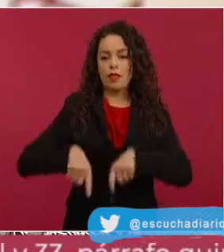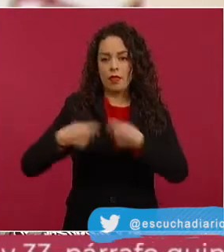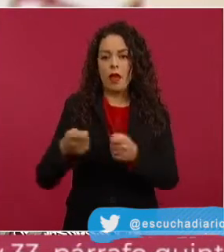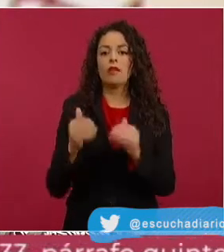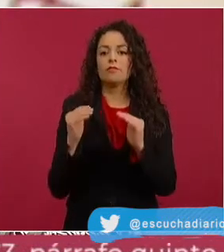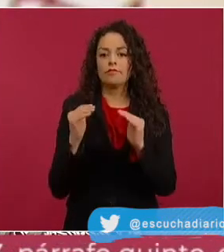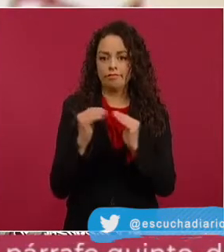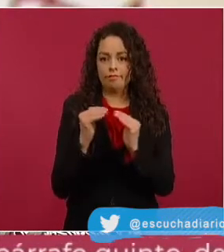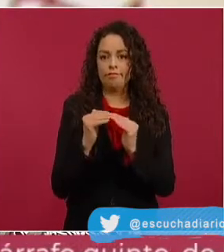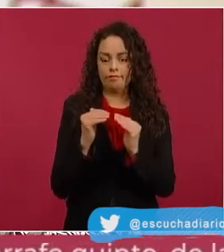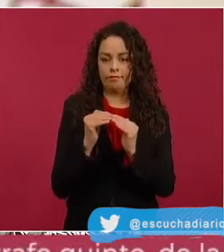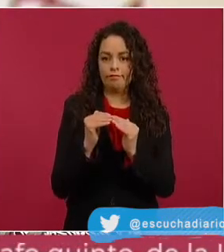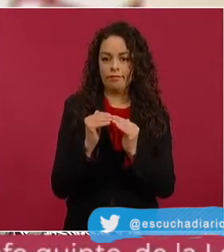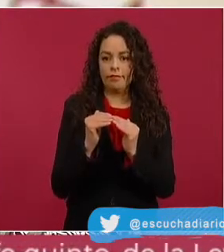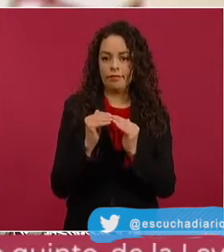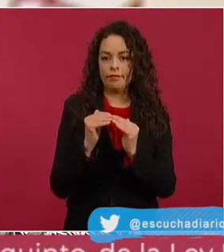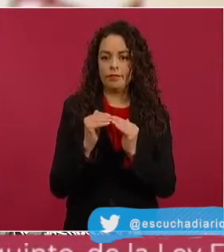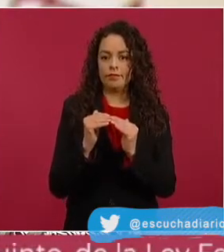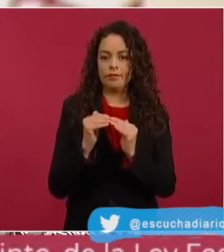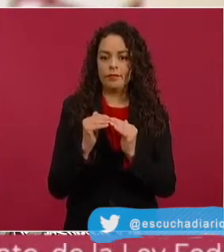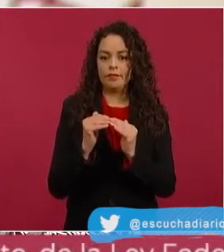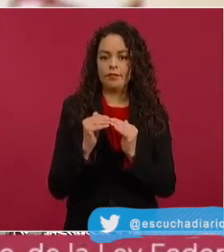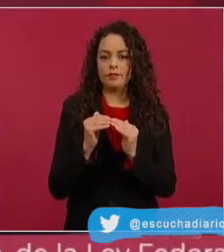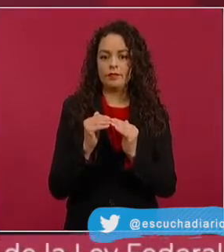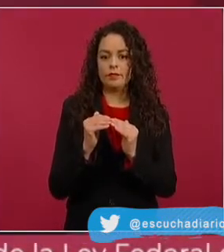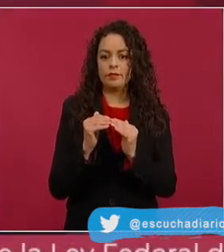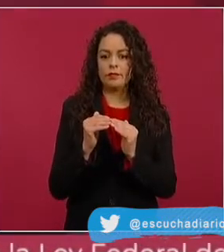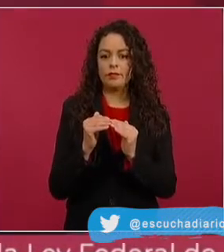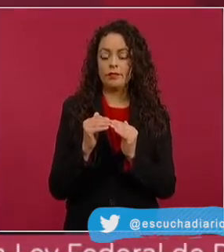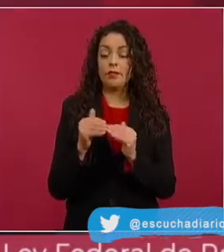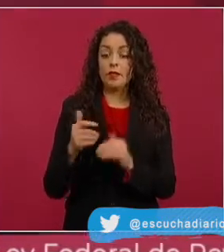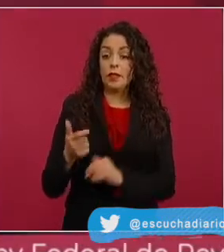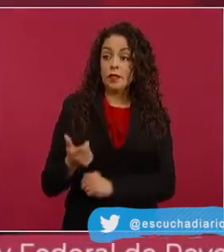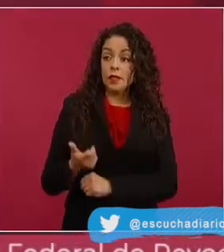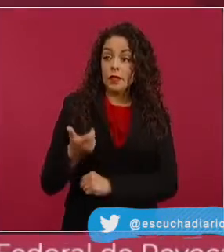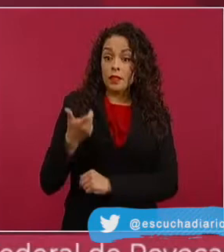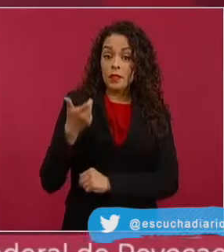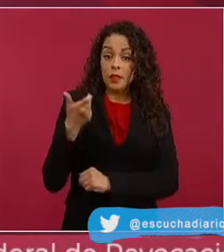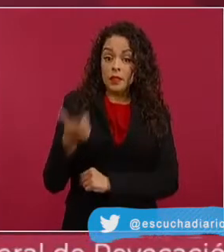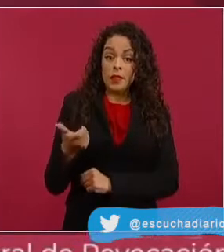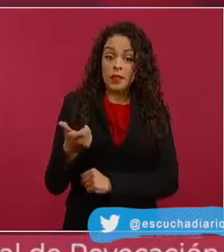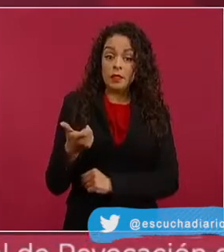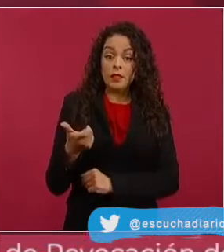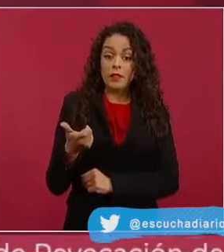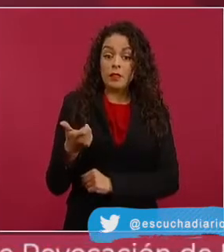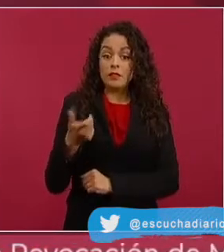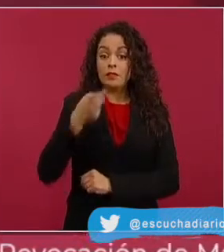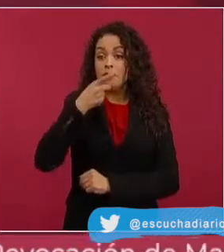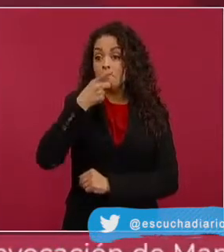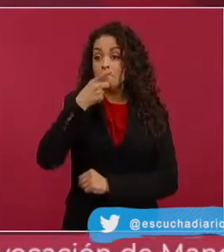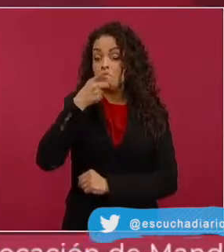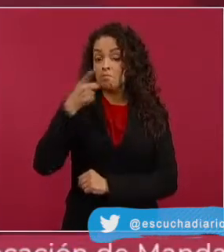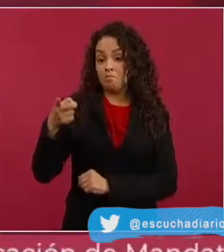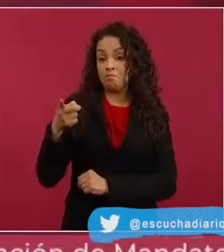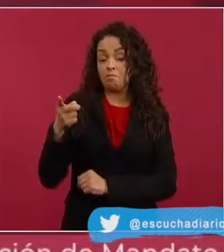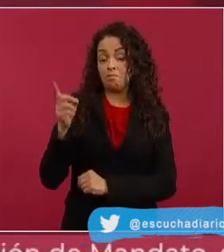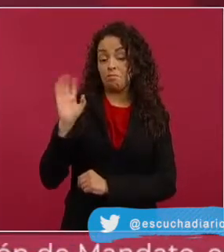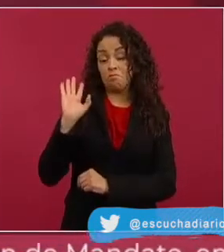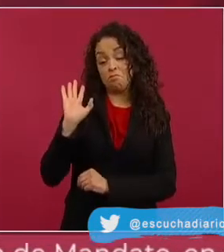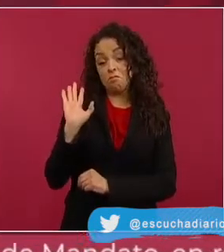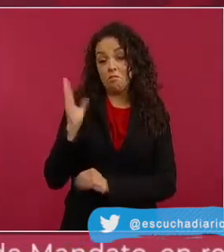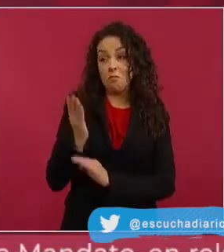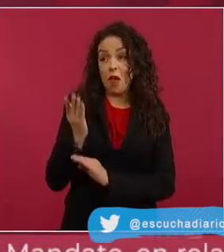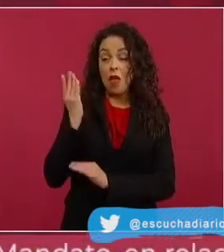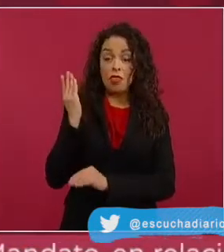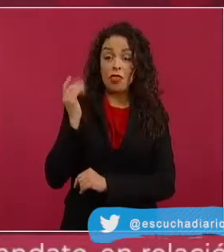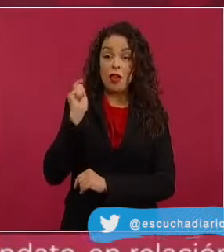El presidente también informó que remitió a la Cámara de Diputados una iniciativa para la creación del Centro Nacional de Identificación Humana